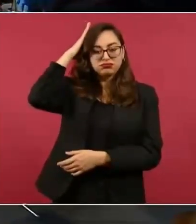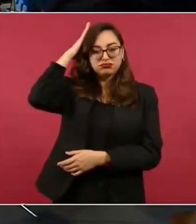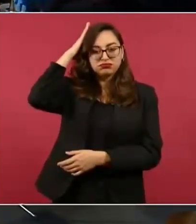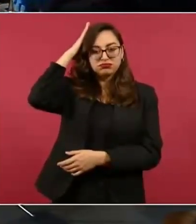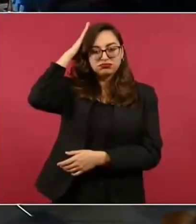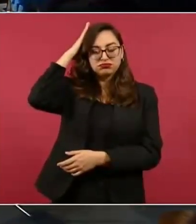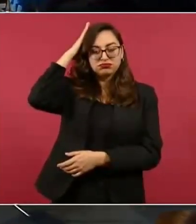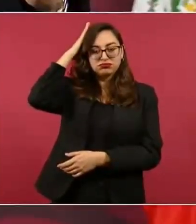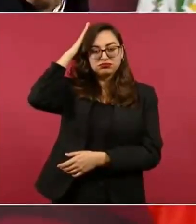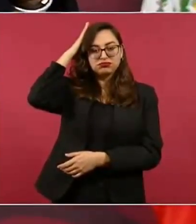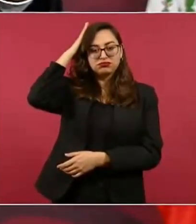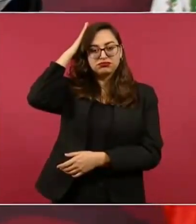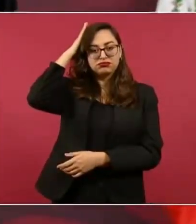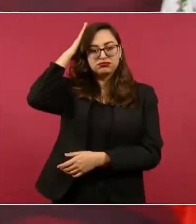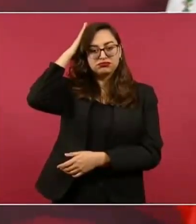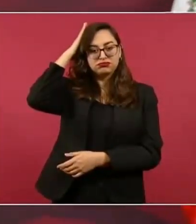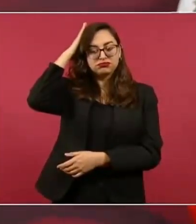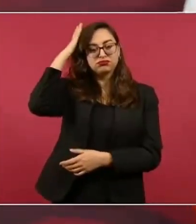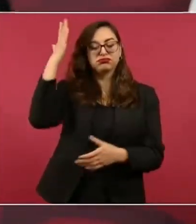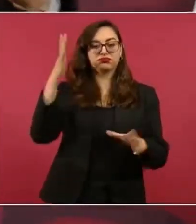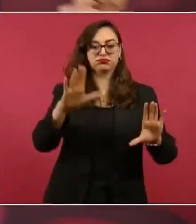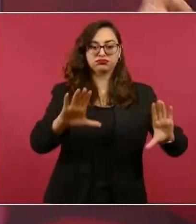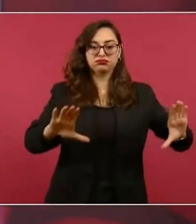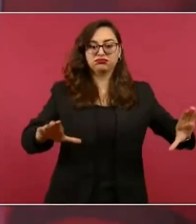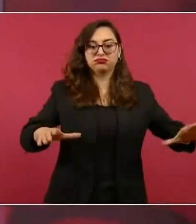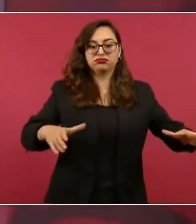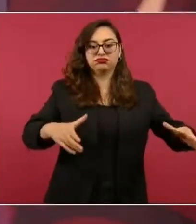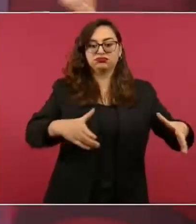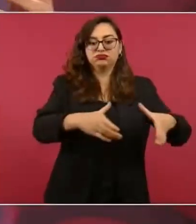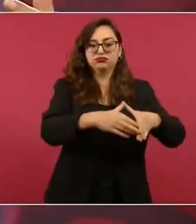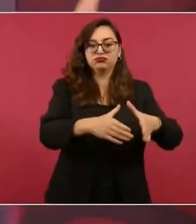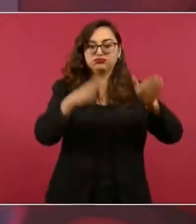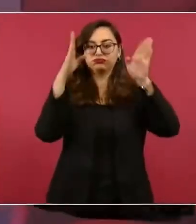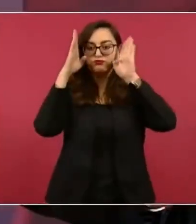el Supremo Poder Conservador